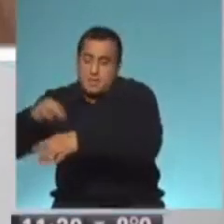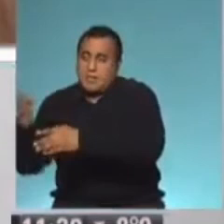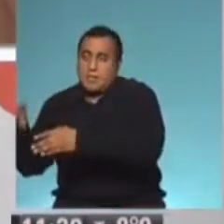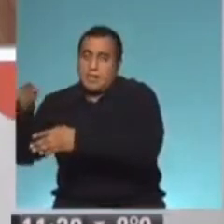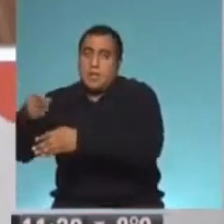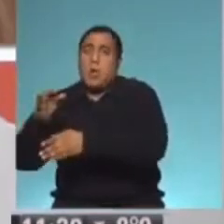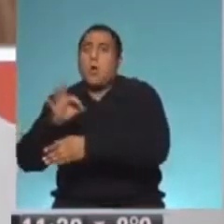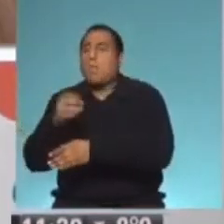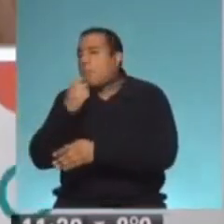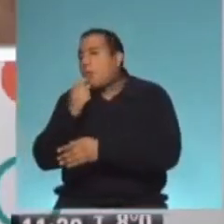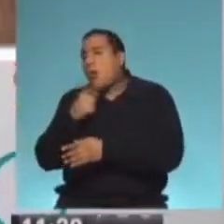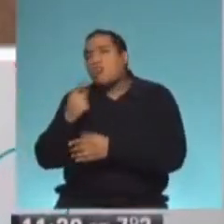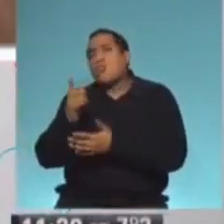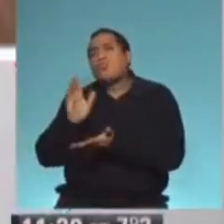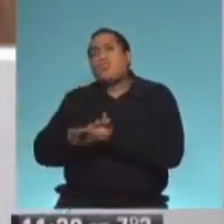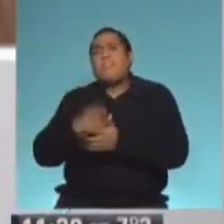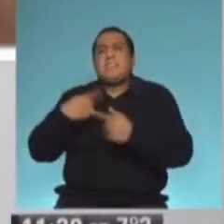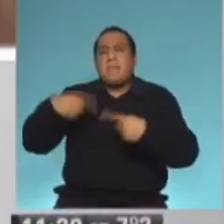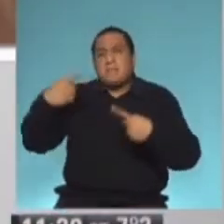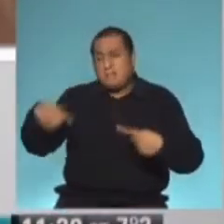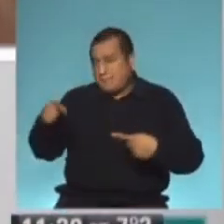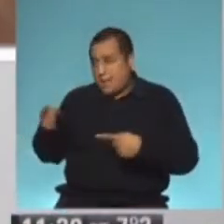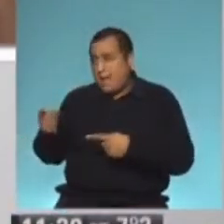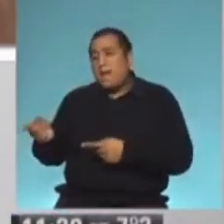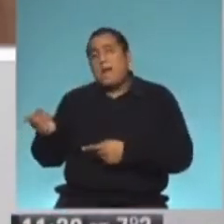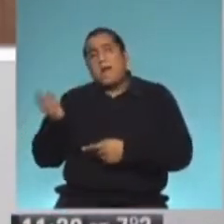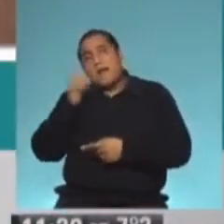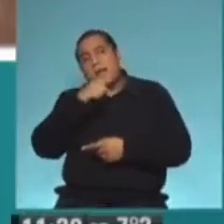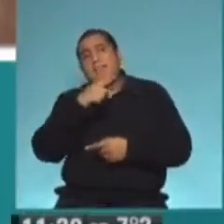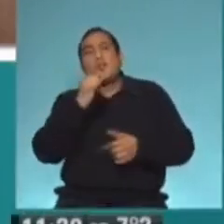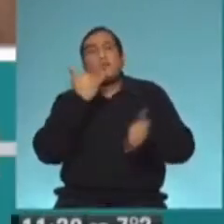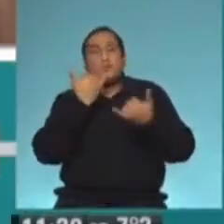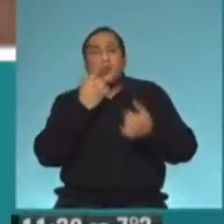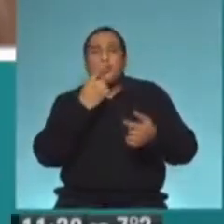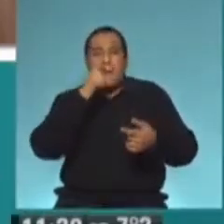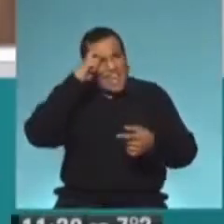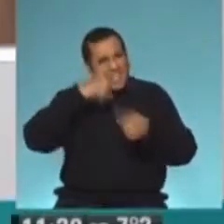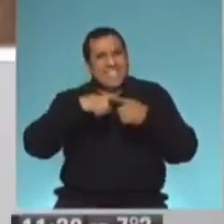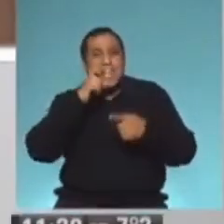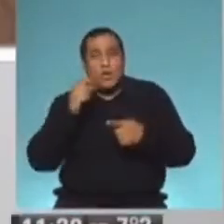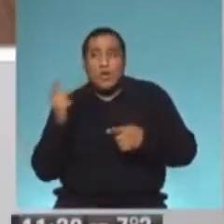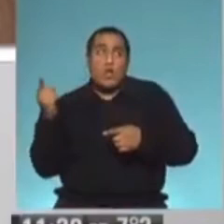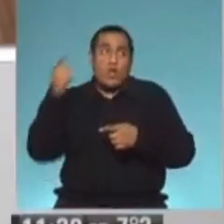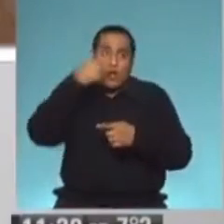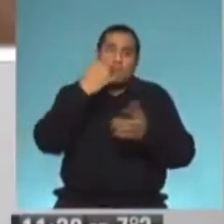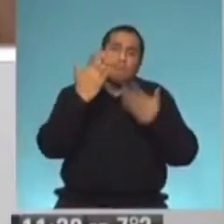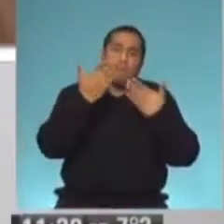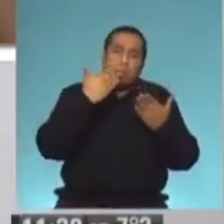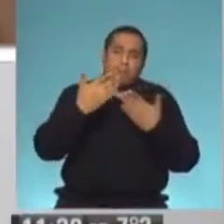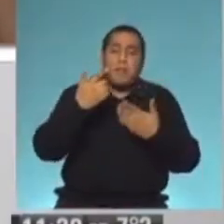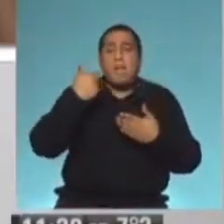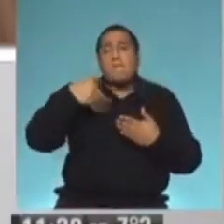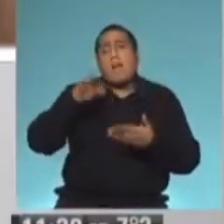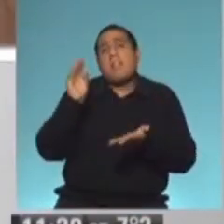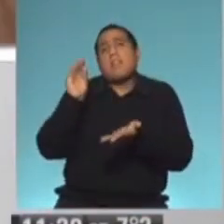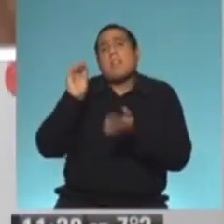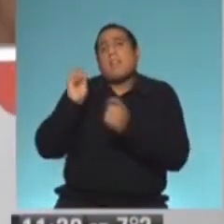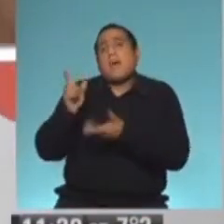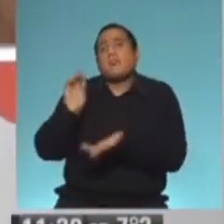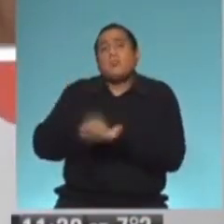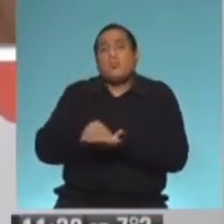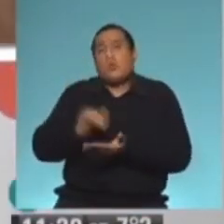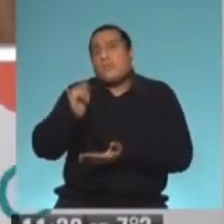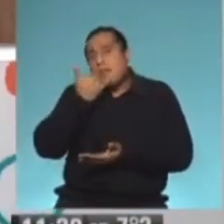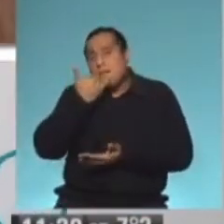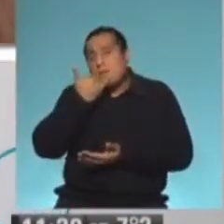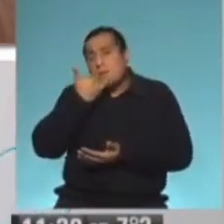tipo técnica médica la pasamos a la coordinación de consultorios externas, garantizando un acceso, aunque sea a un turno telefónico, en pacientes que